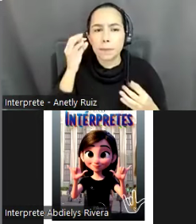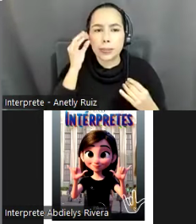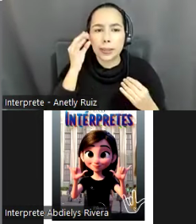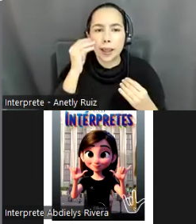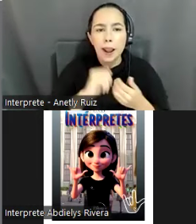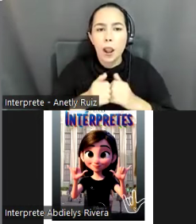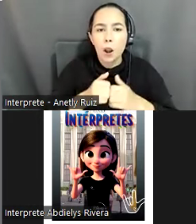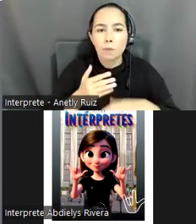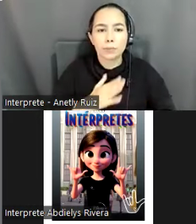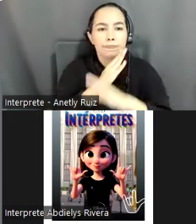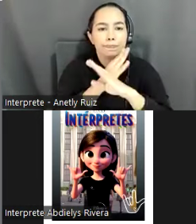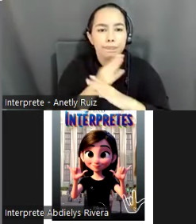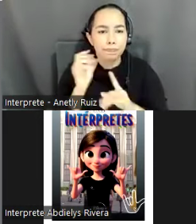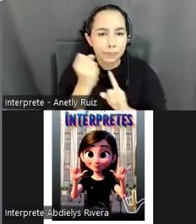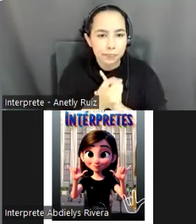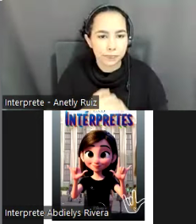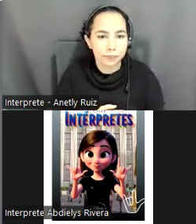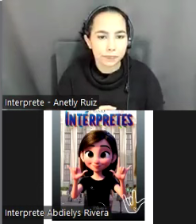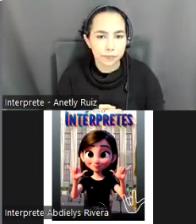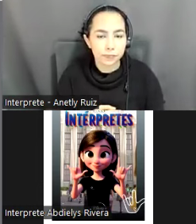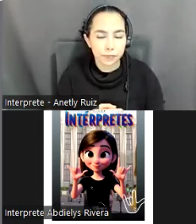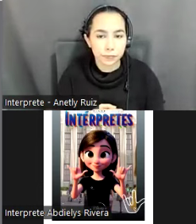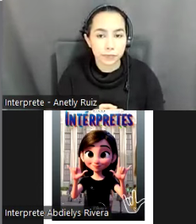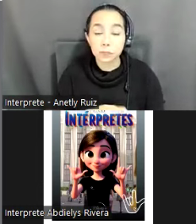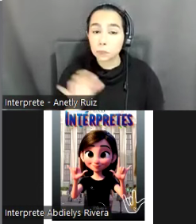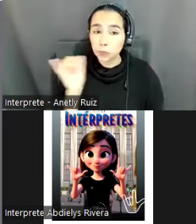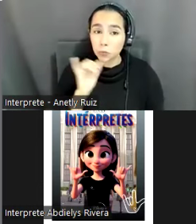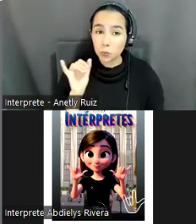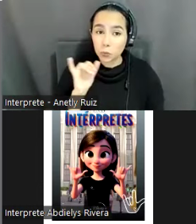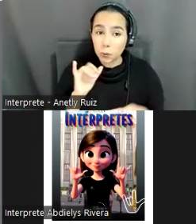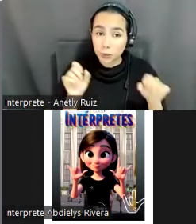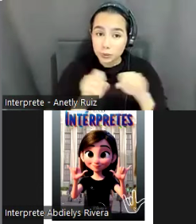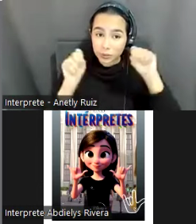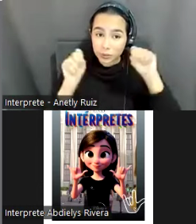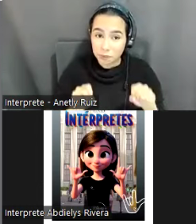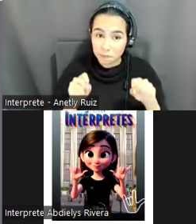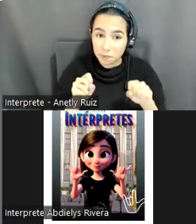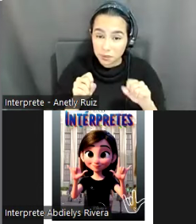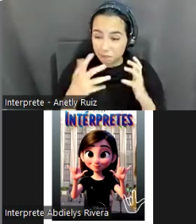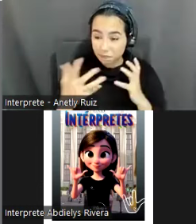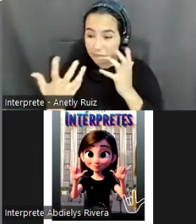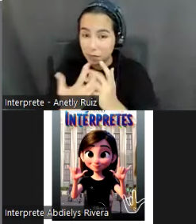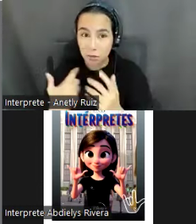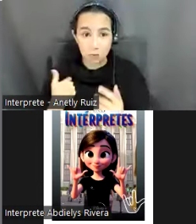Pero también vivimos en un sistema que no necesariamente está alineado para eso.